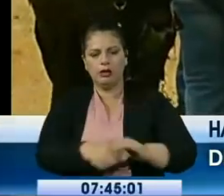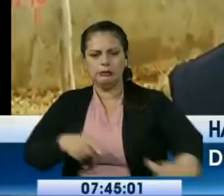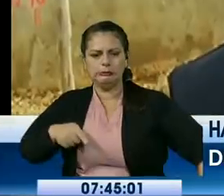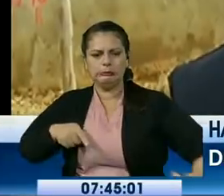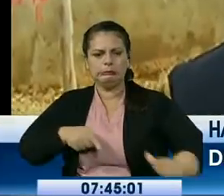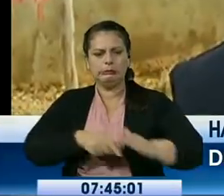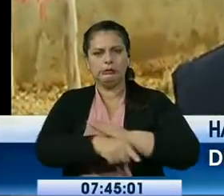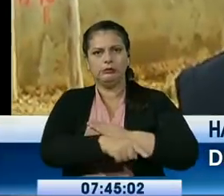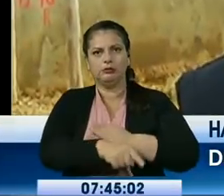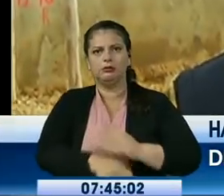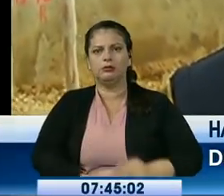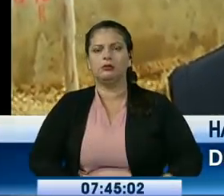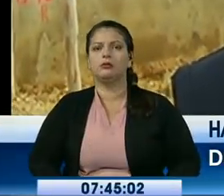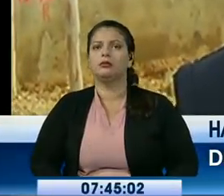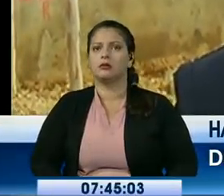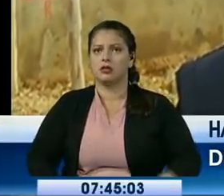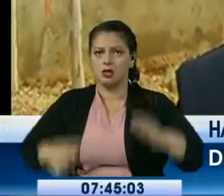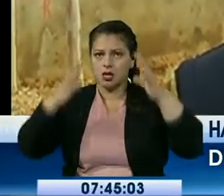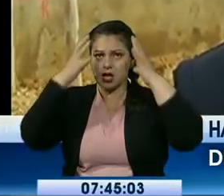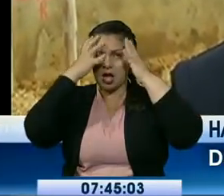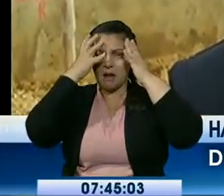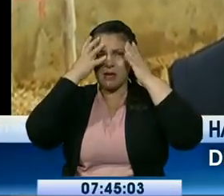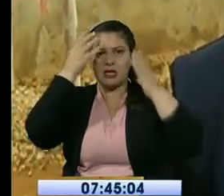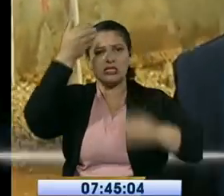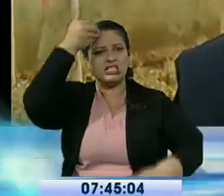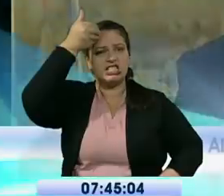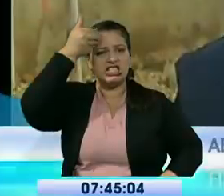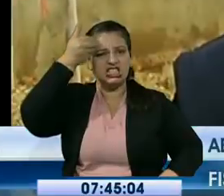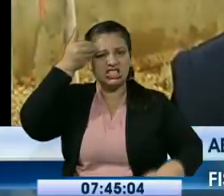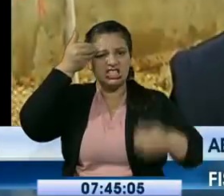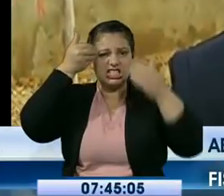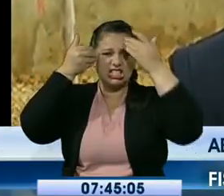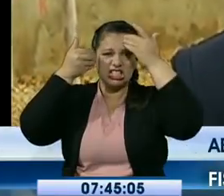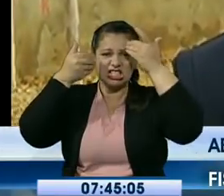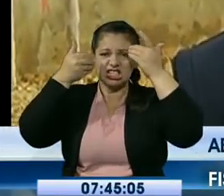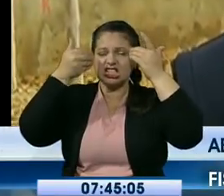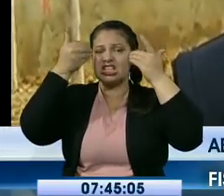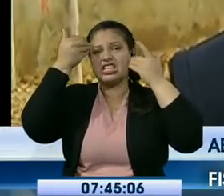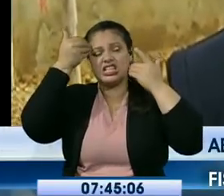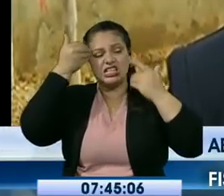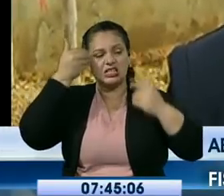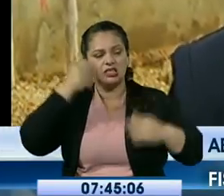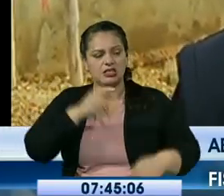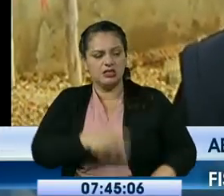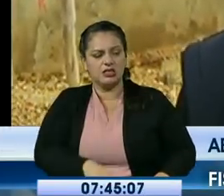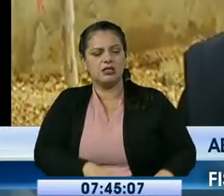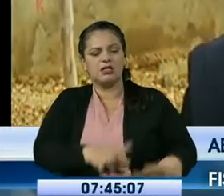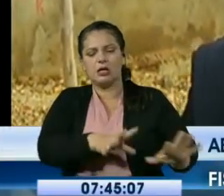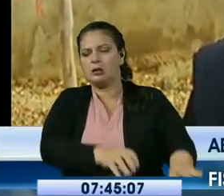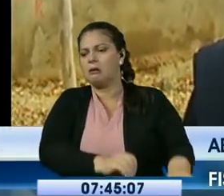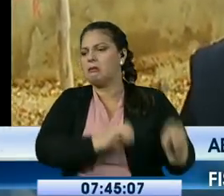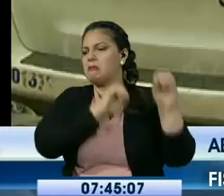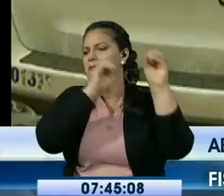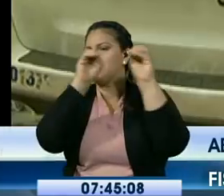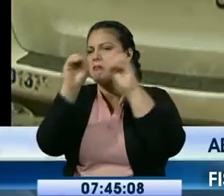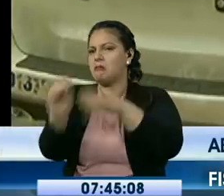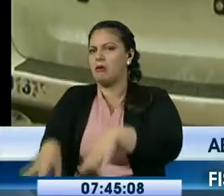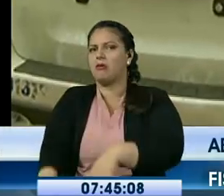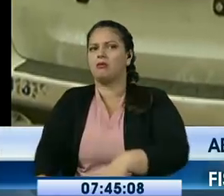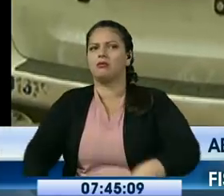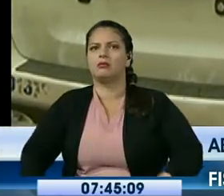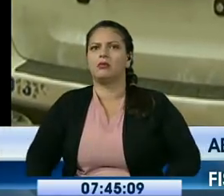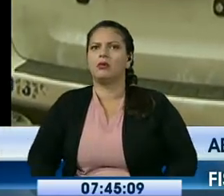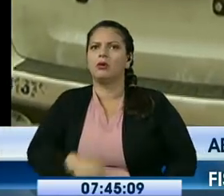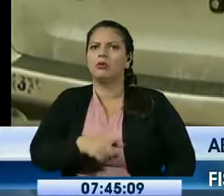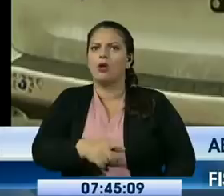de la cabeza, fracturas a nivel de cráneo, pero la ubicación del cadáver, ¿no? El mismo se encontraba con unas fundas